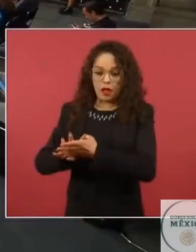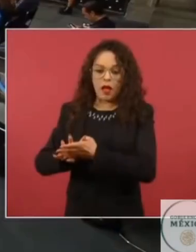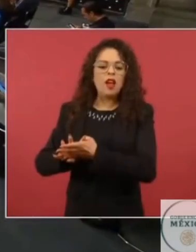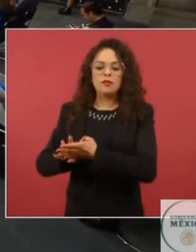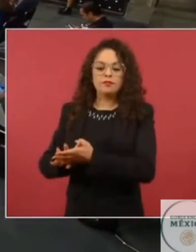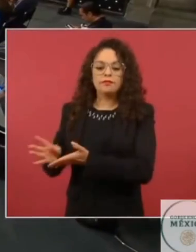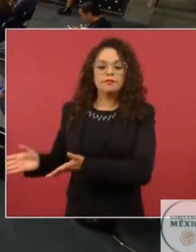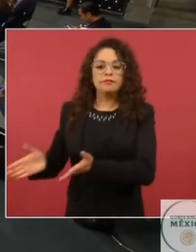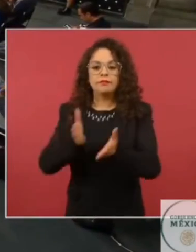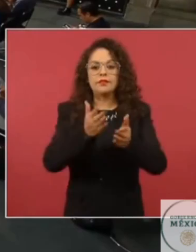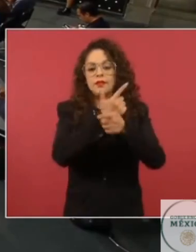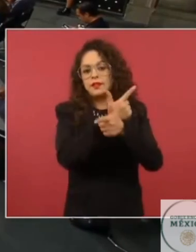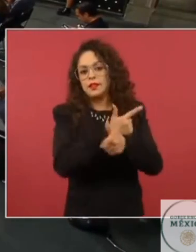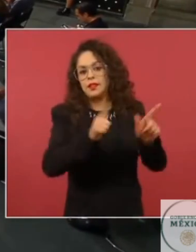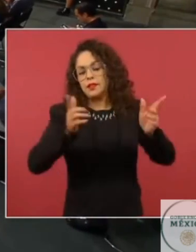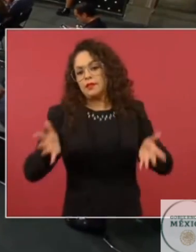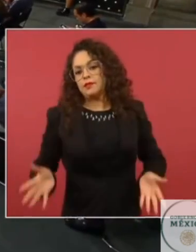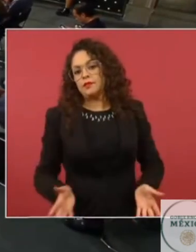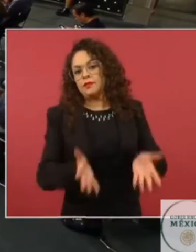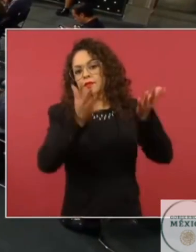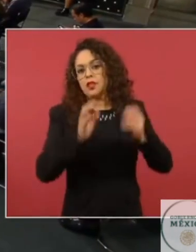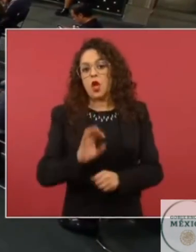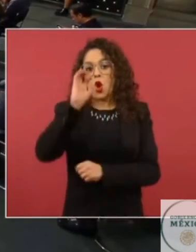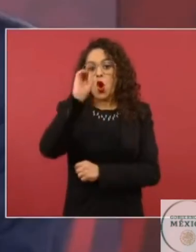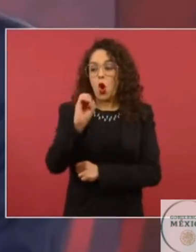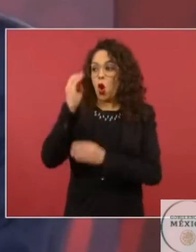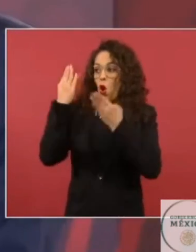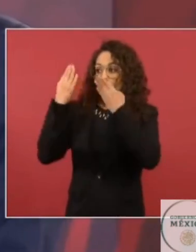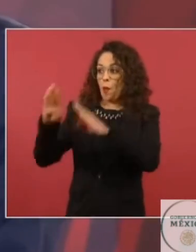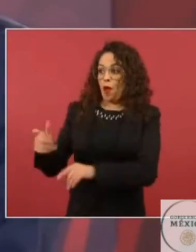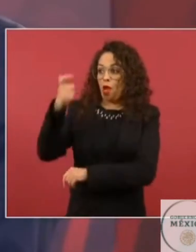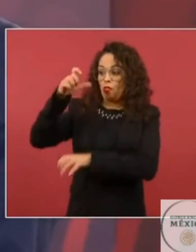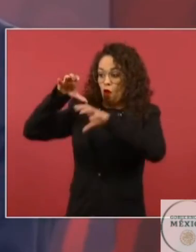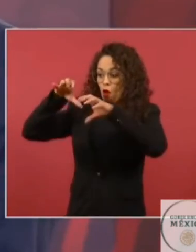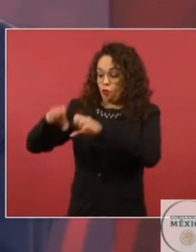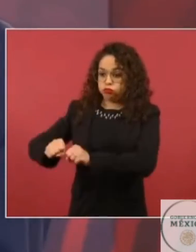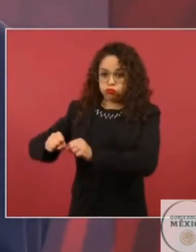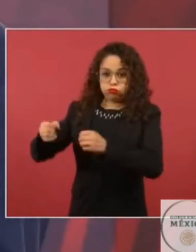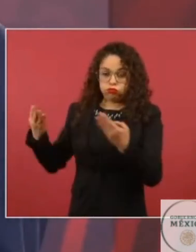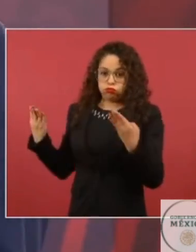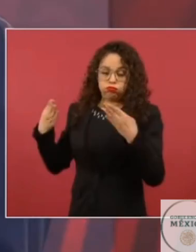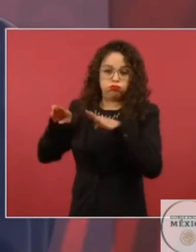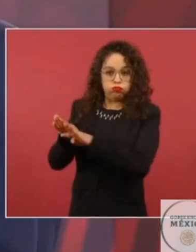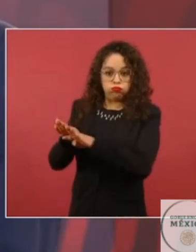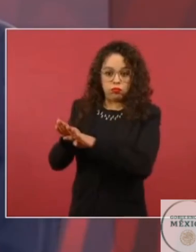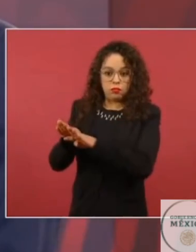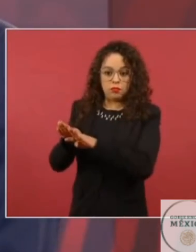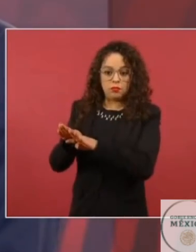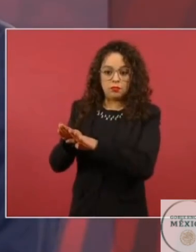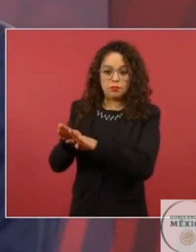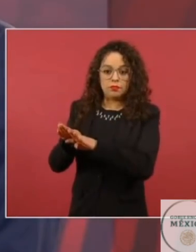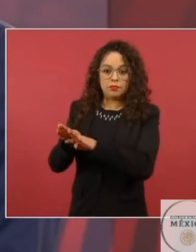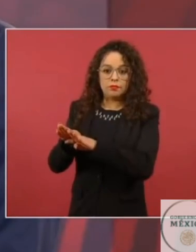como descongelar cuentas, como sucedió en el caso de la esposa de García Luna,